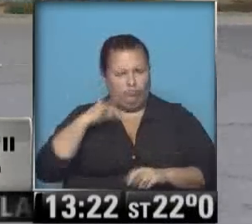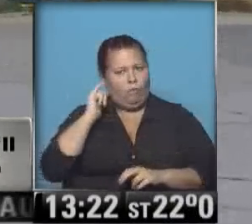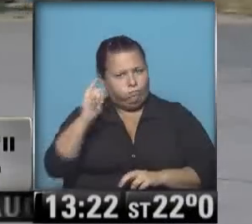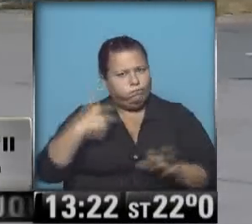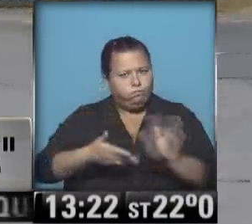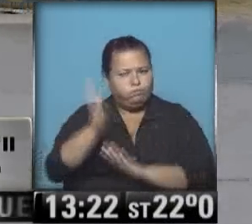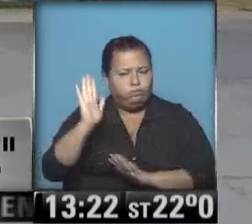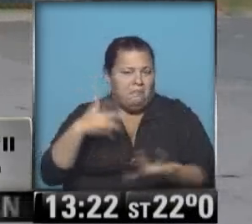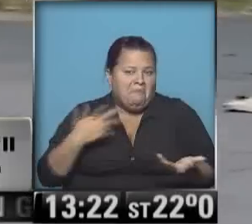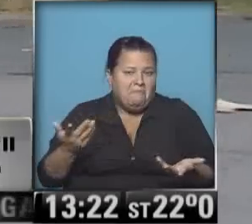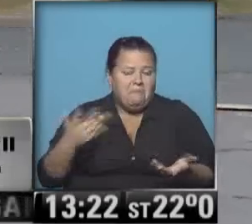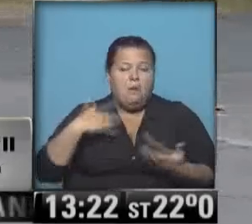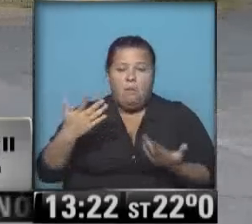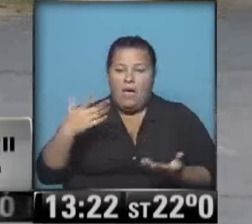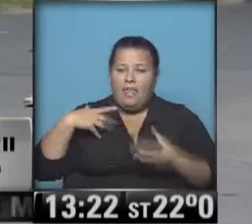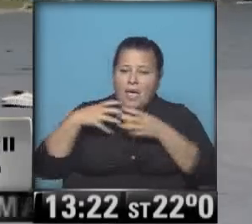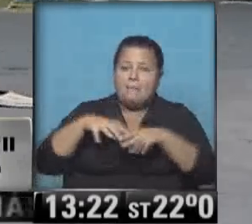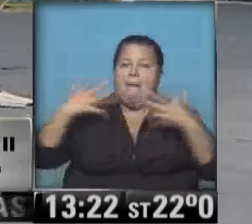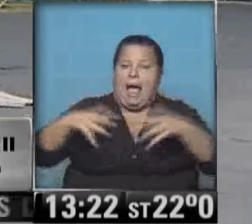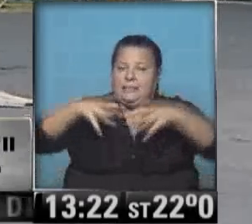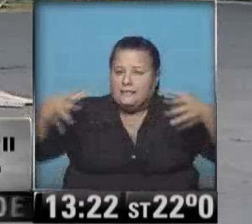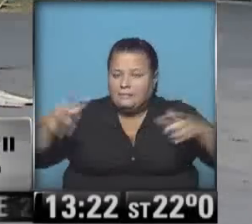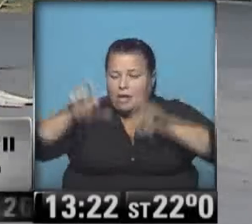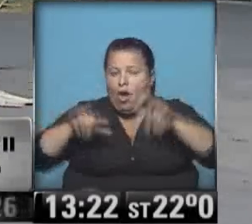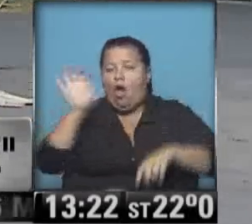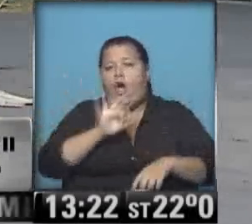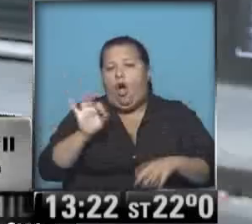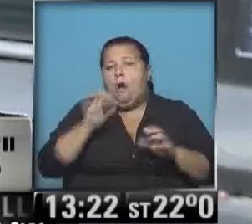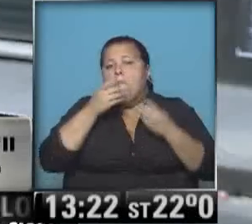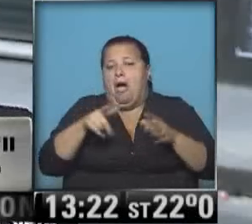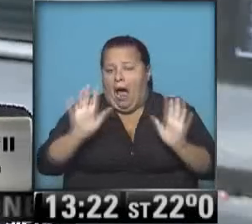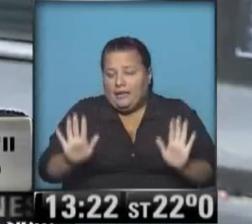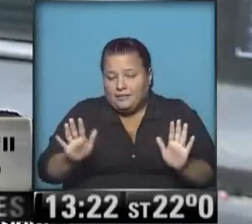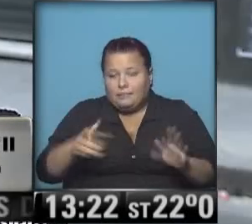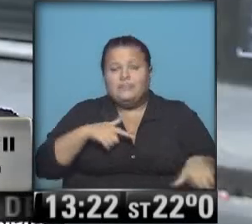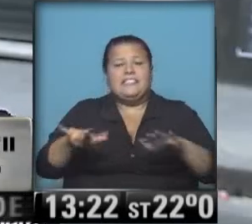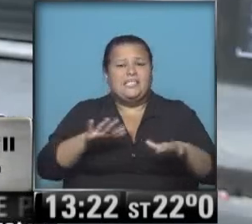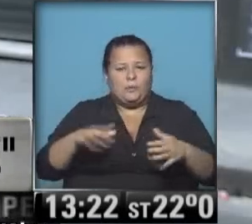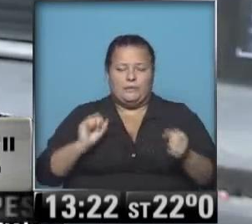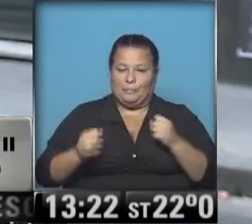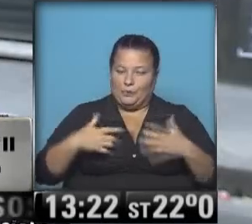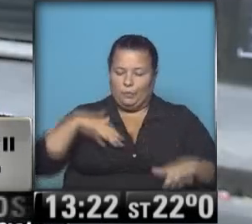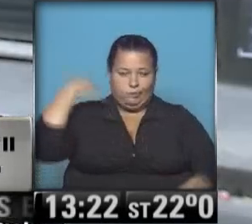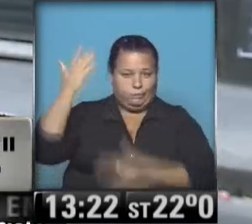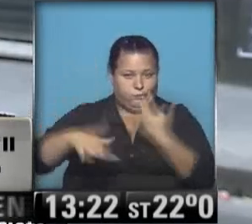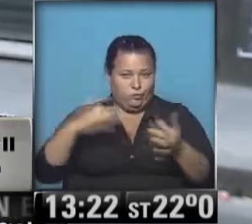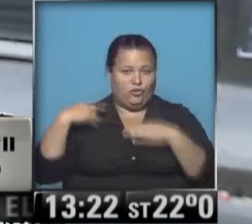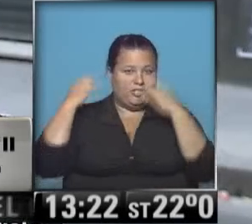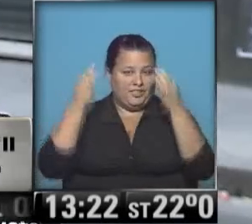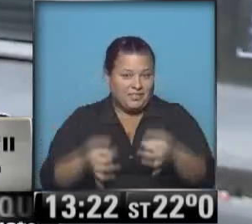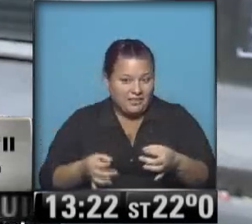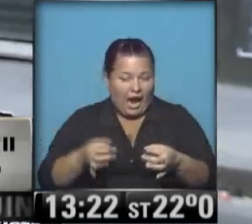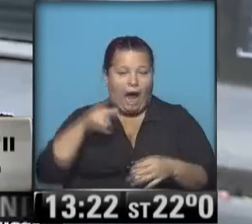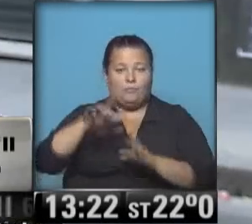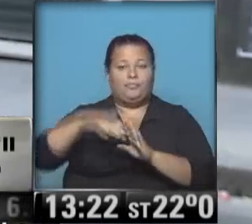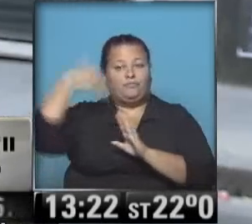ir hubiera hecho falta quizás que fuésemos con más gente O mejor fue así porque la situación fue muy tensa muy violenta en cuanto llegamos a